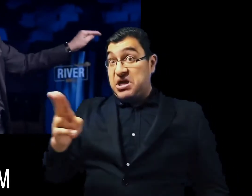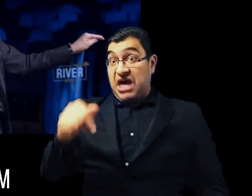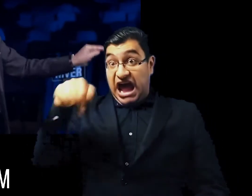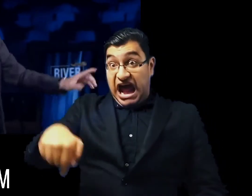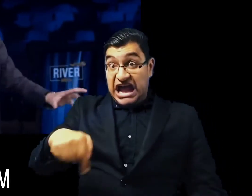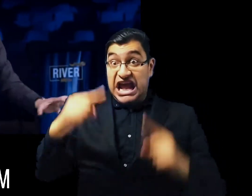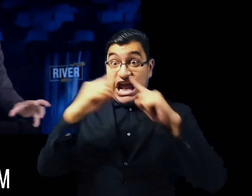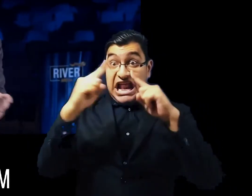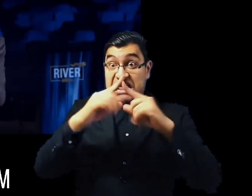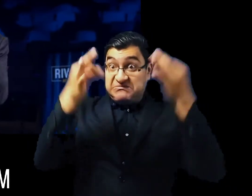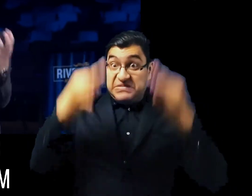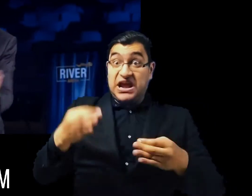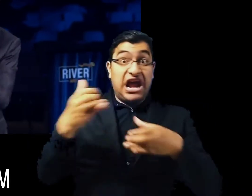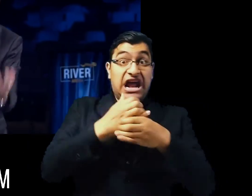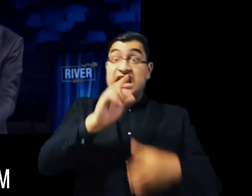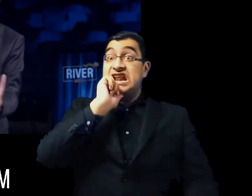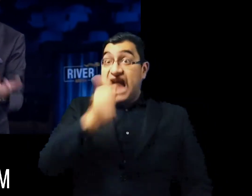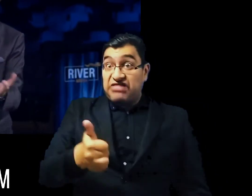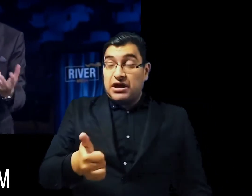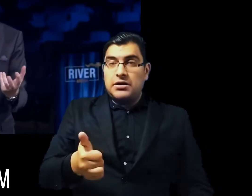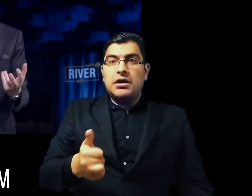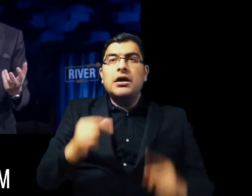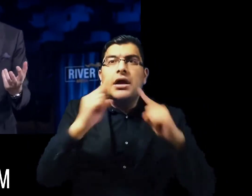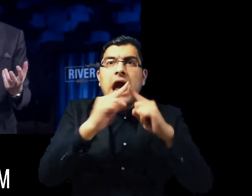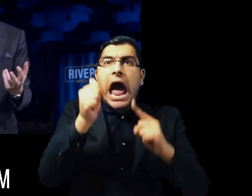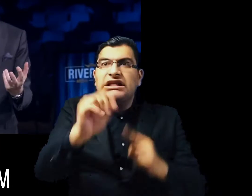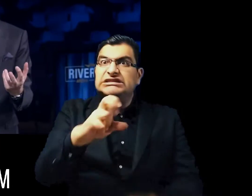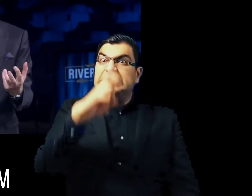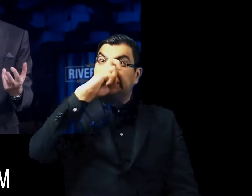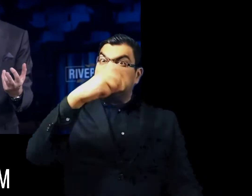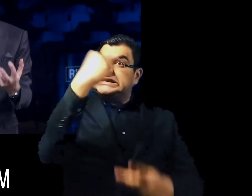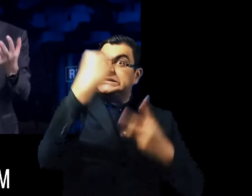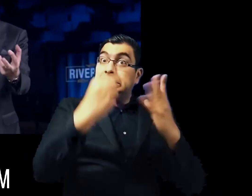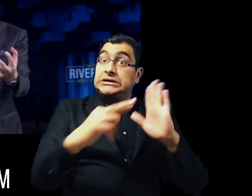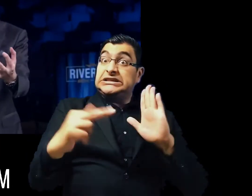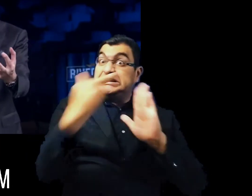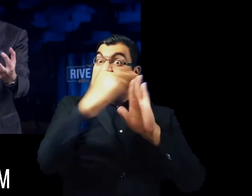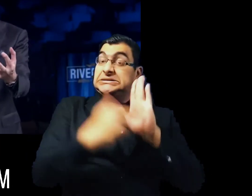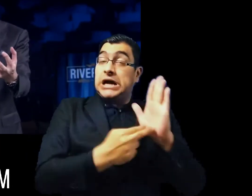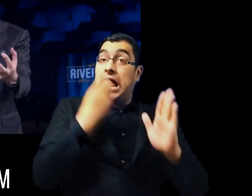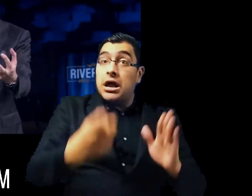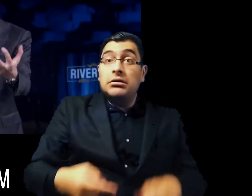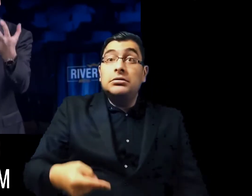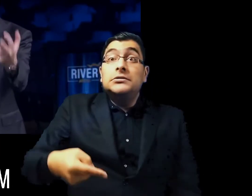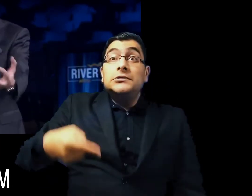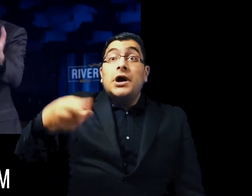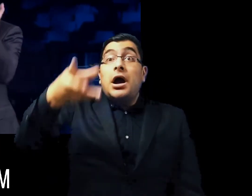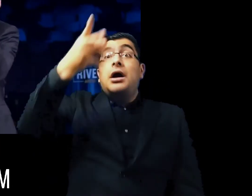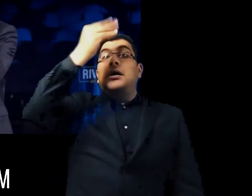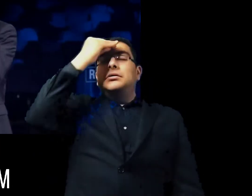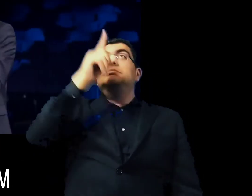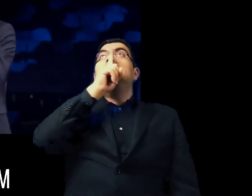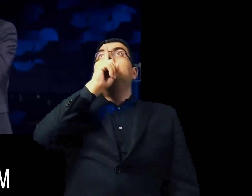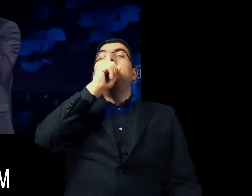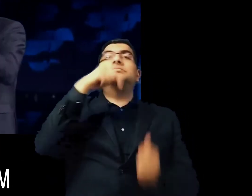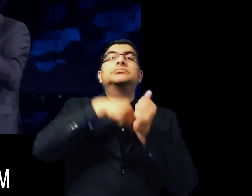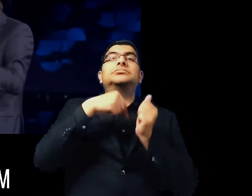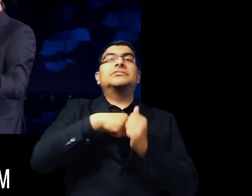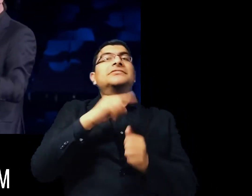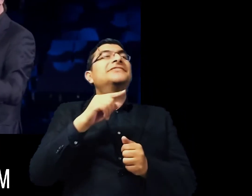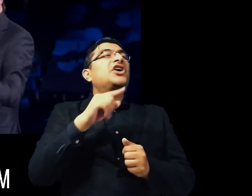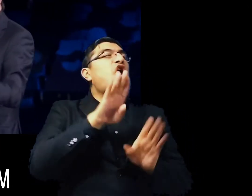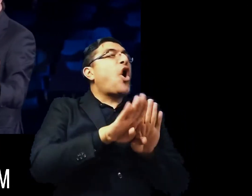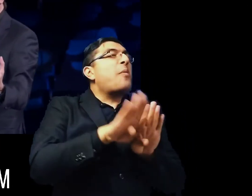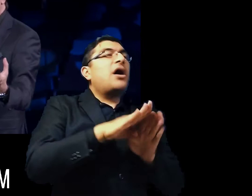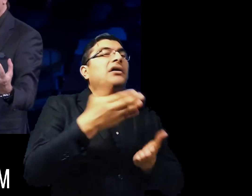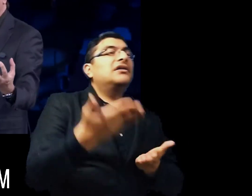no es un burdel. Cuando te crías en una iglesia así, cuando creces, te esconde tras el arbusto de servir a